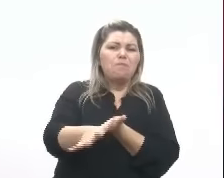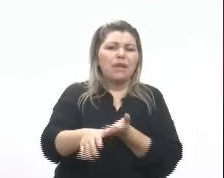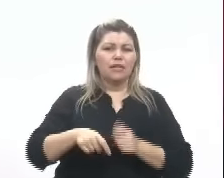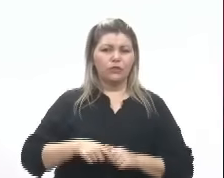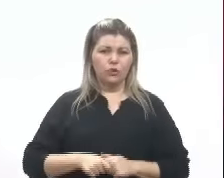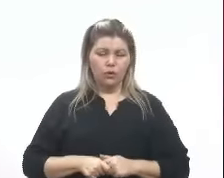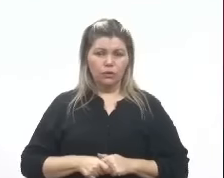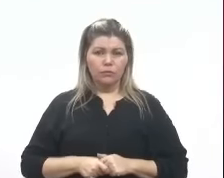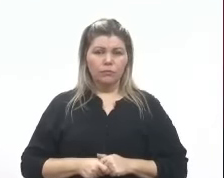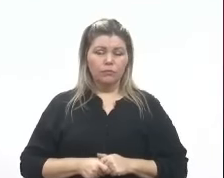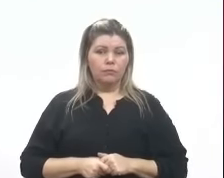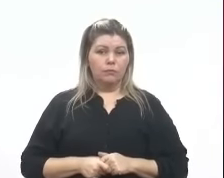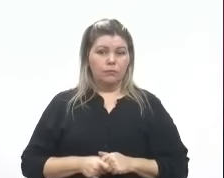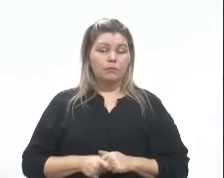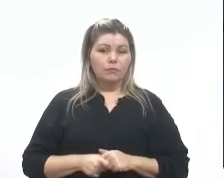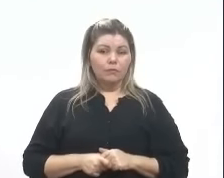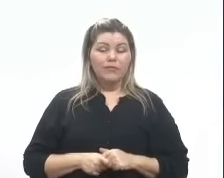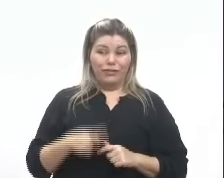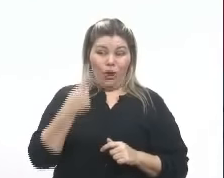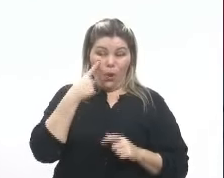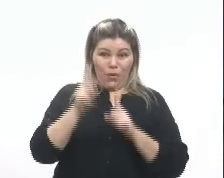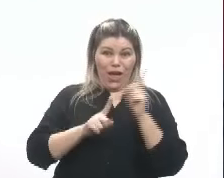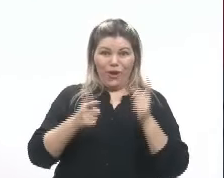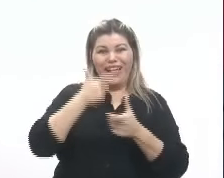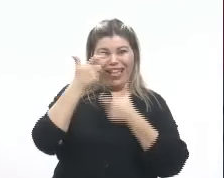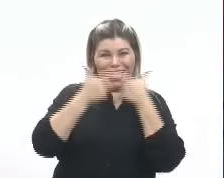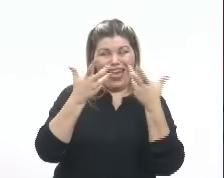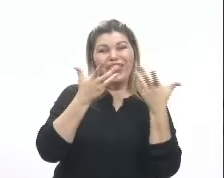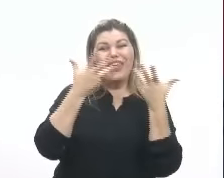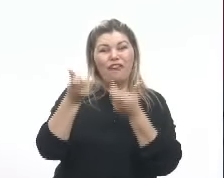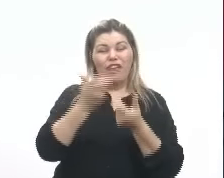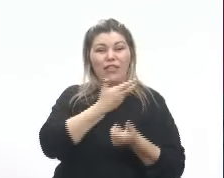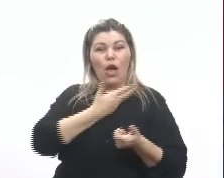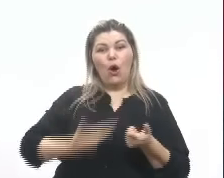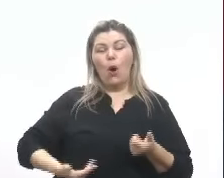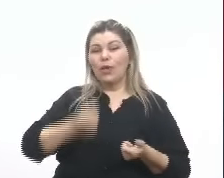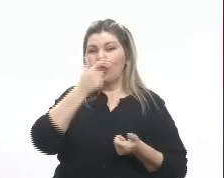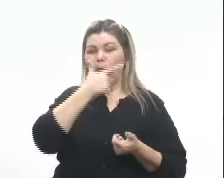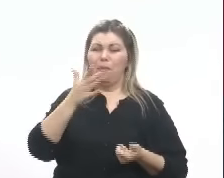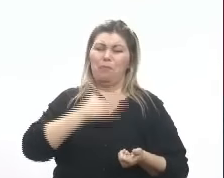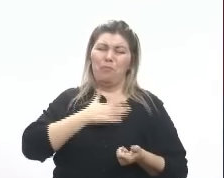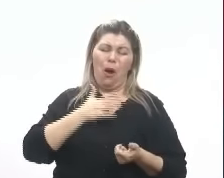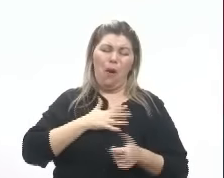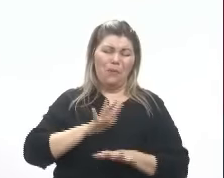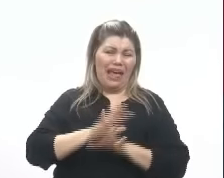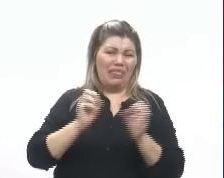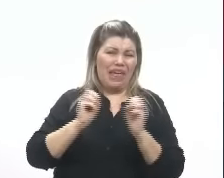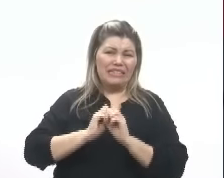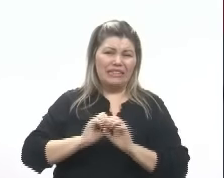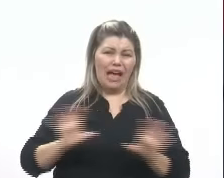Entonces, le veo ahí el de Misiones que se ríe porque defensor del gobierno de Macri, pobrecito, un desastre realmente.